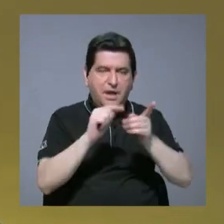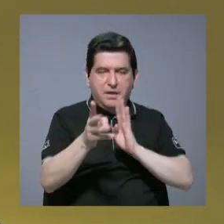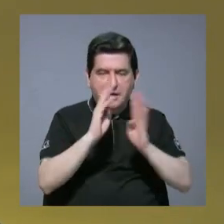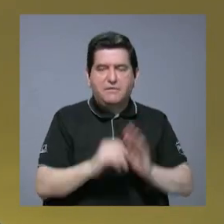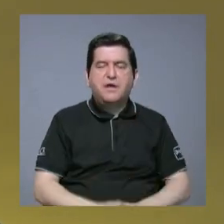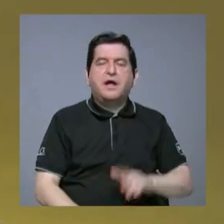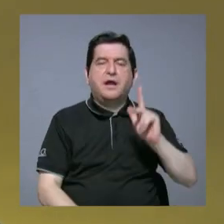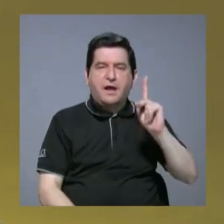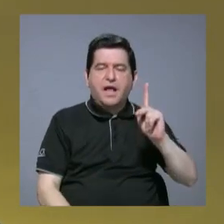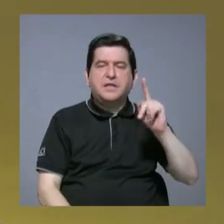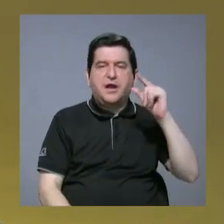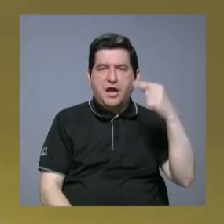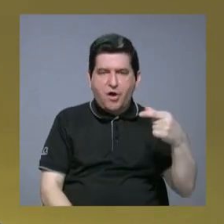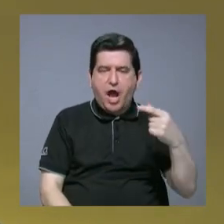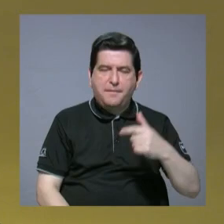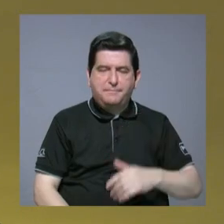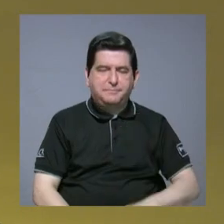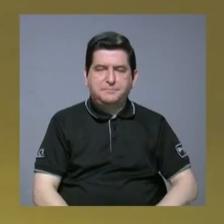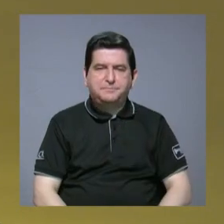Graham, y